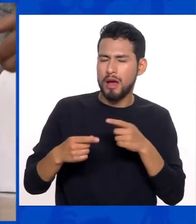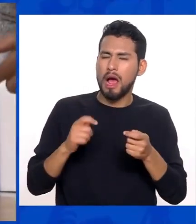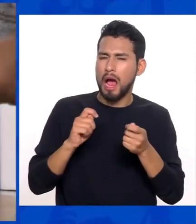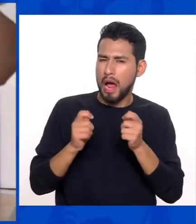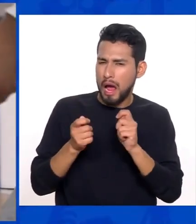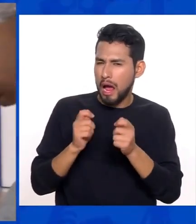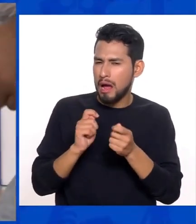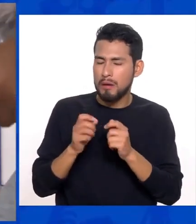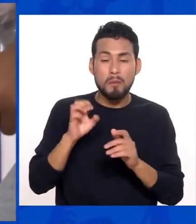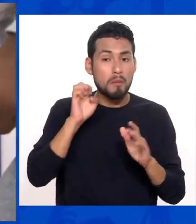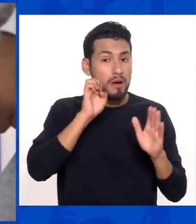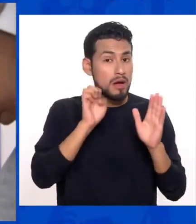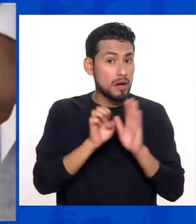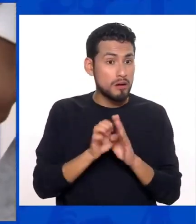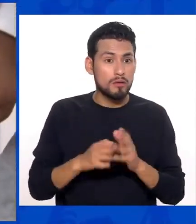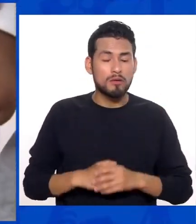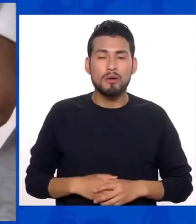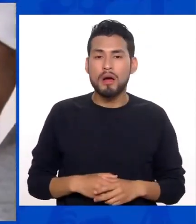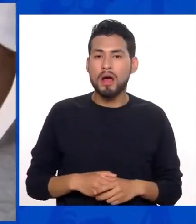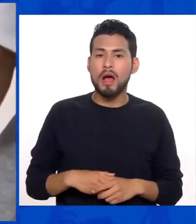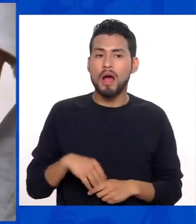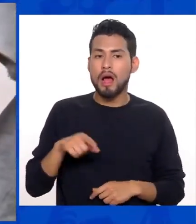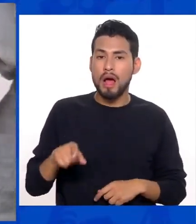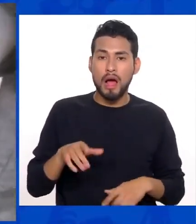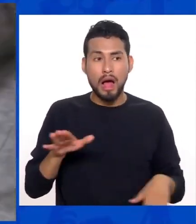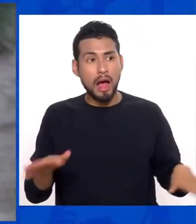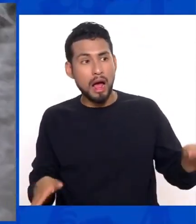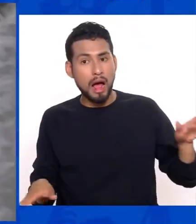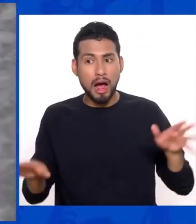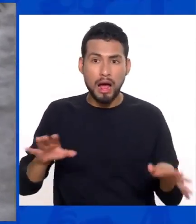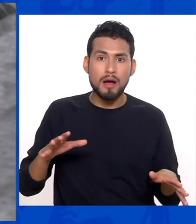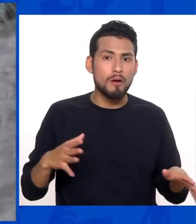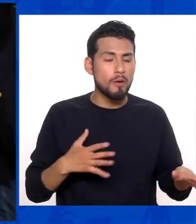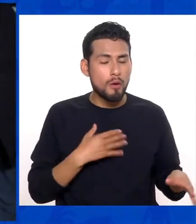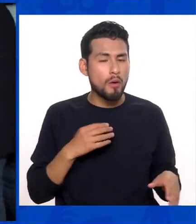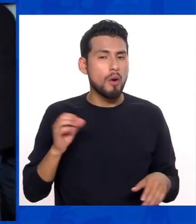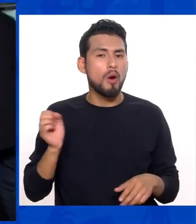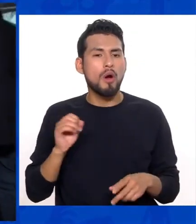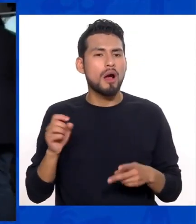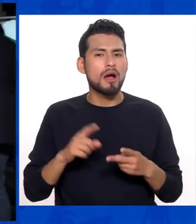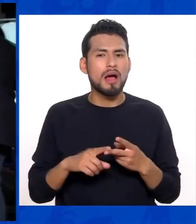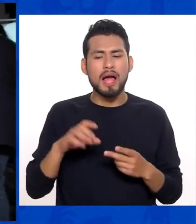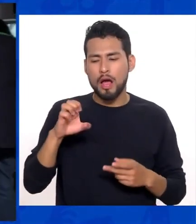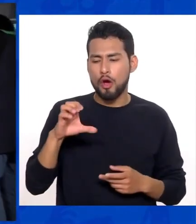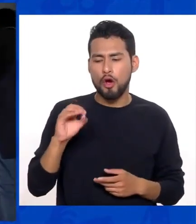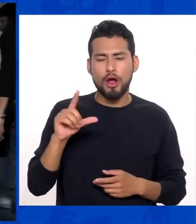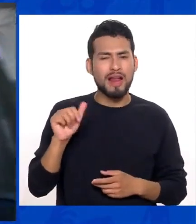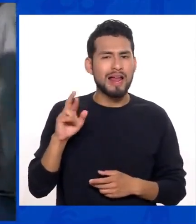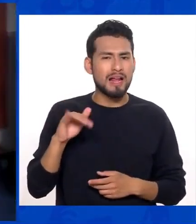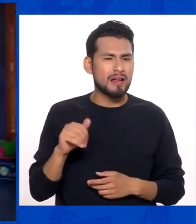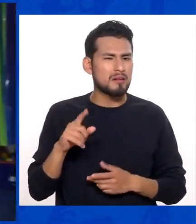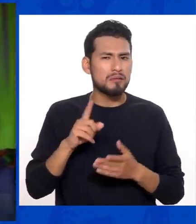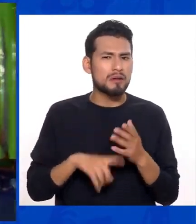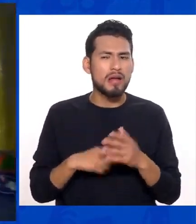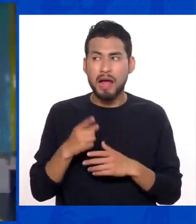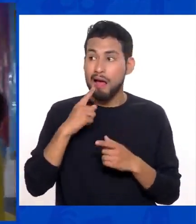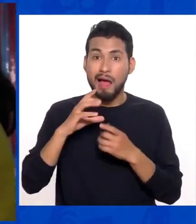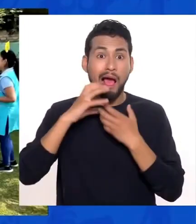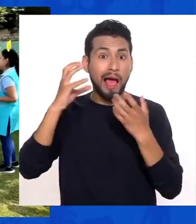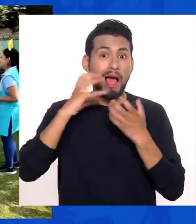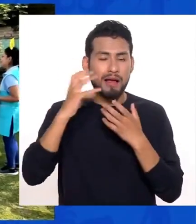¿no? Por ejemplo, su aleteo, que ella aletea, o tiene una ecolalia, que es usualmente